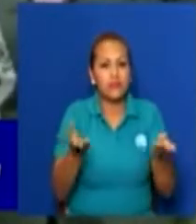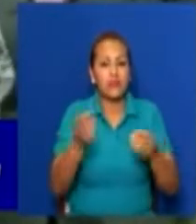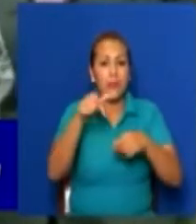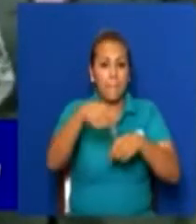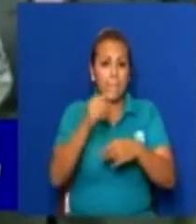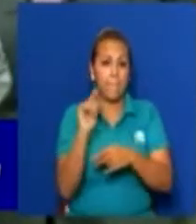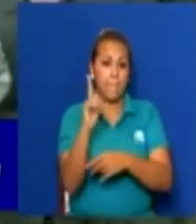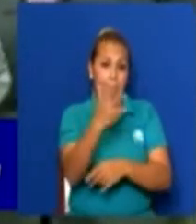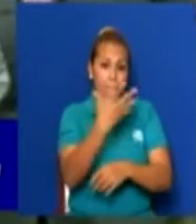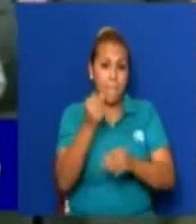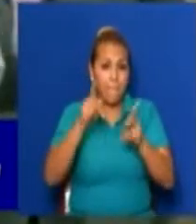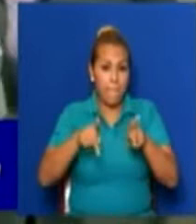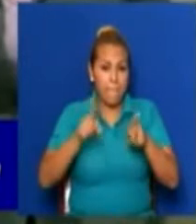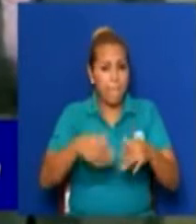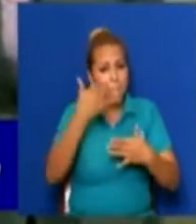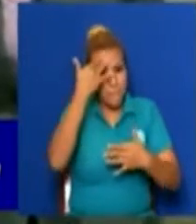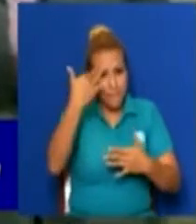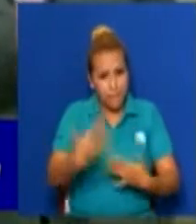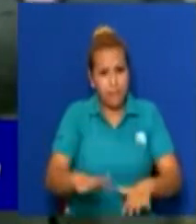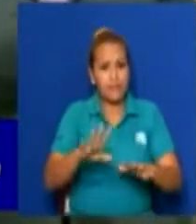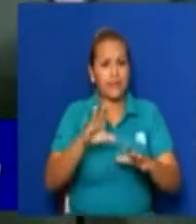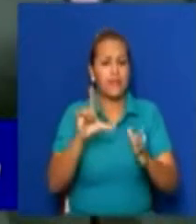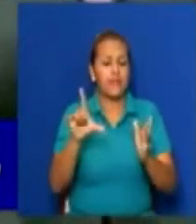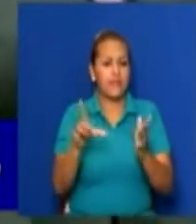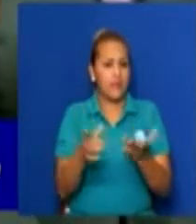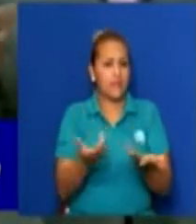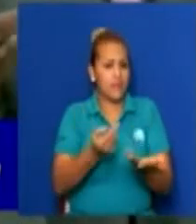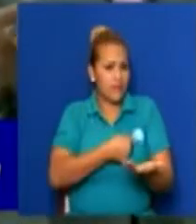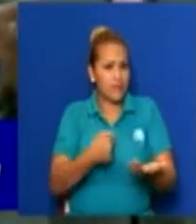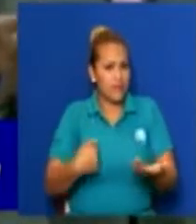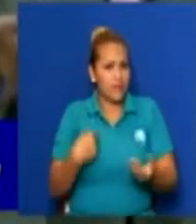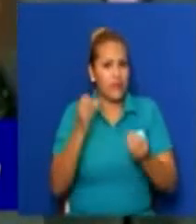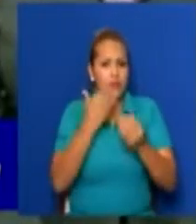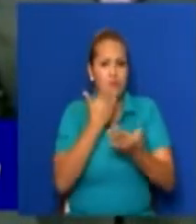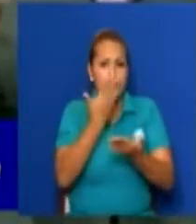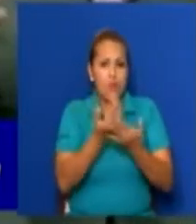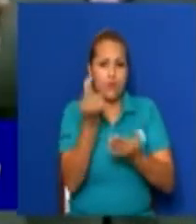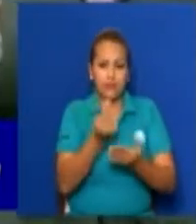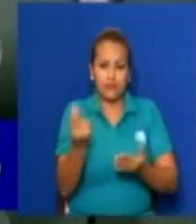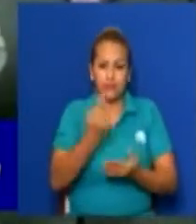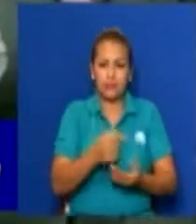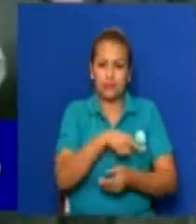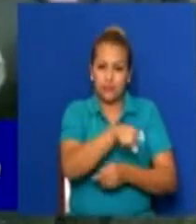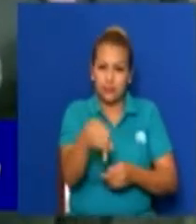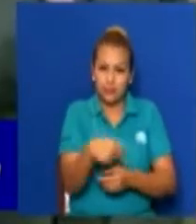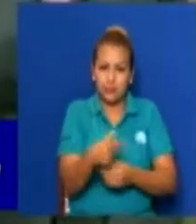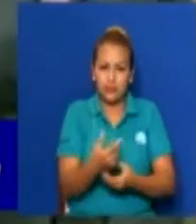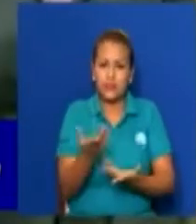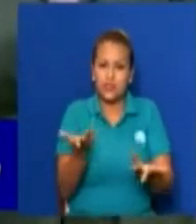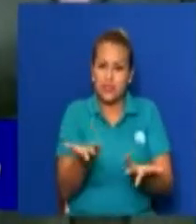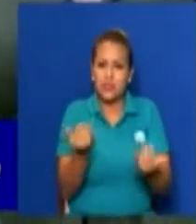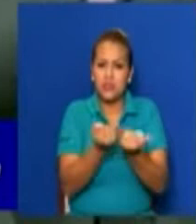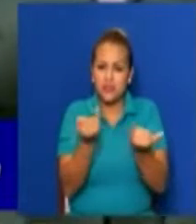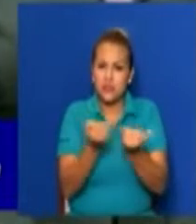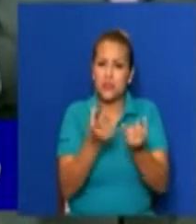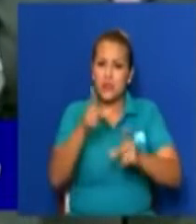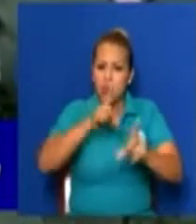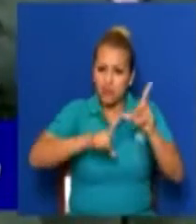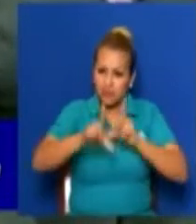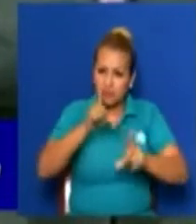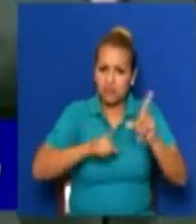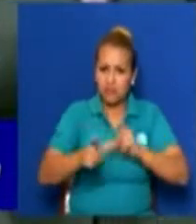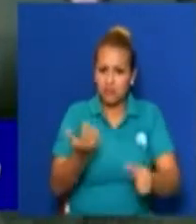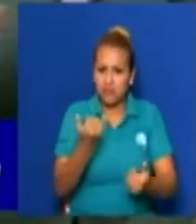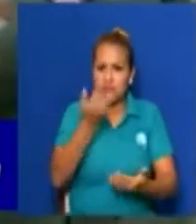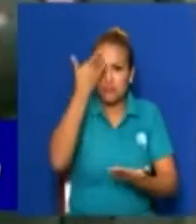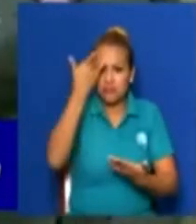estas leyes que se están divulgando y así hacer un buen uso de ellas. Y que sea también en un lenguaje sencillo, no tan